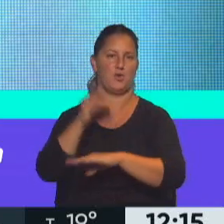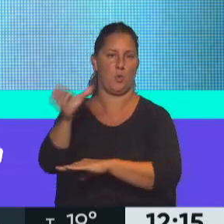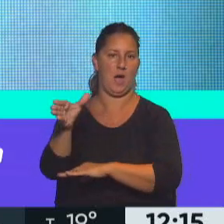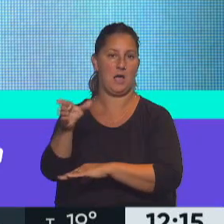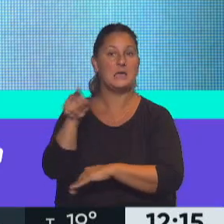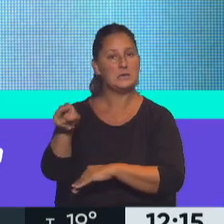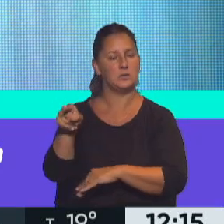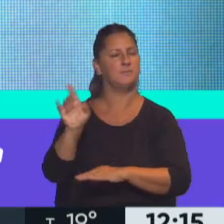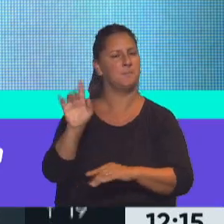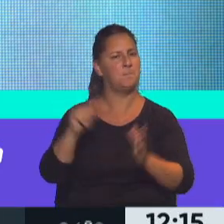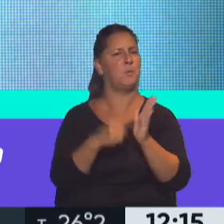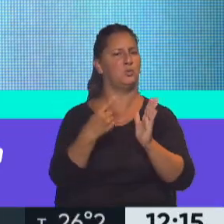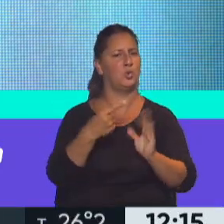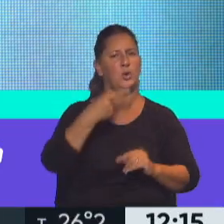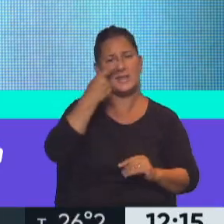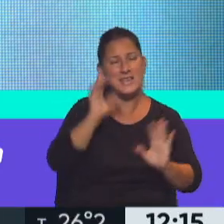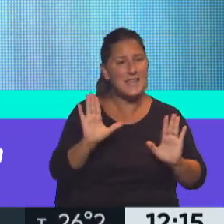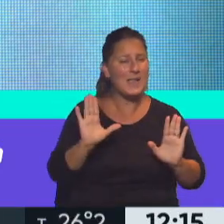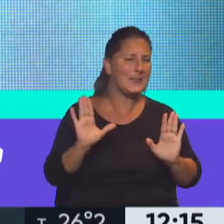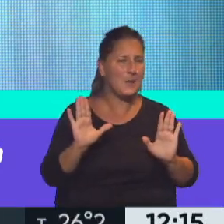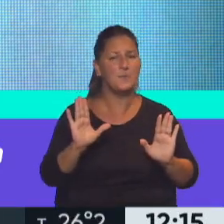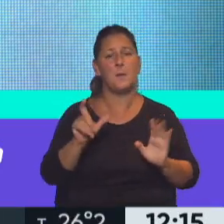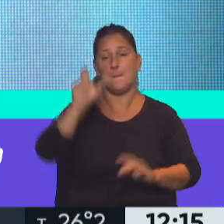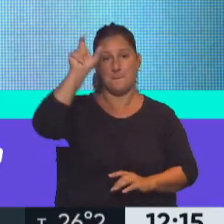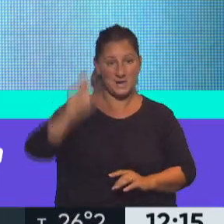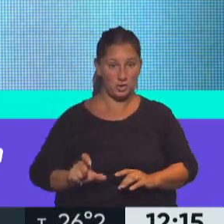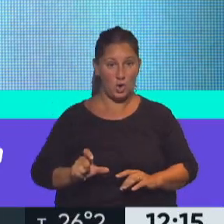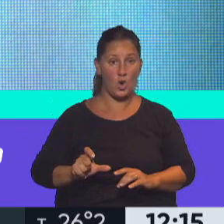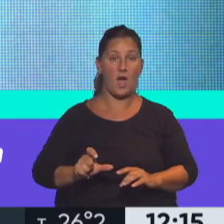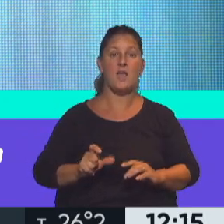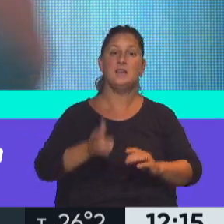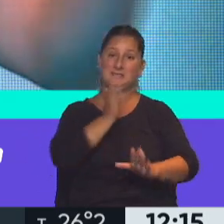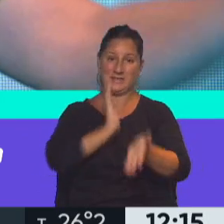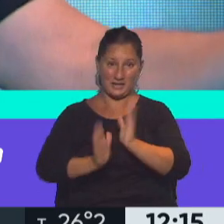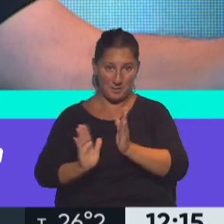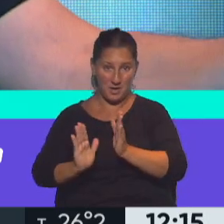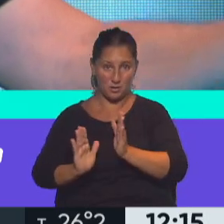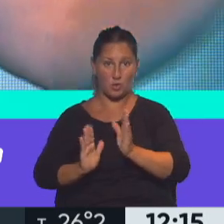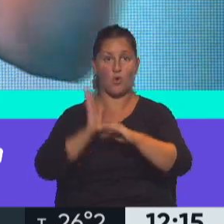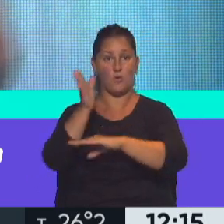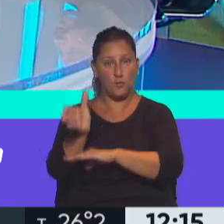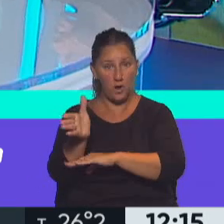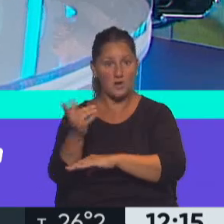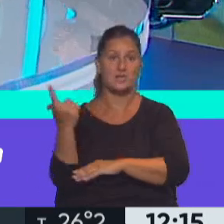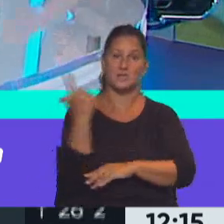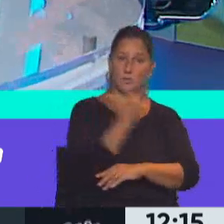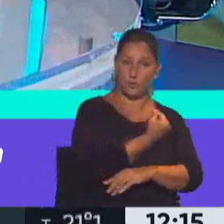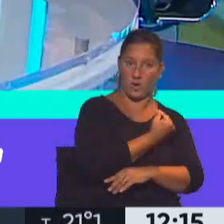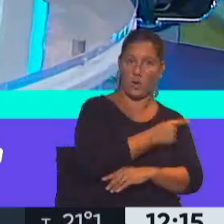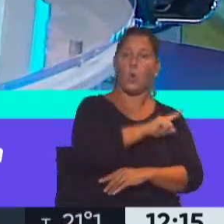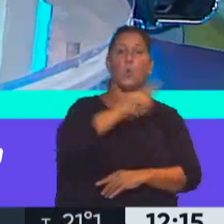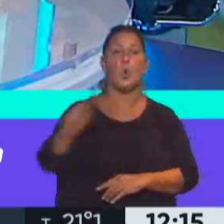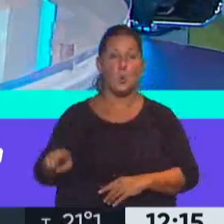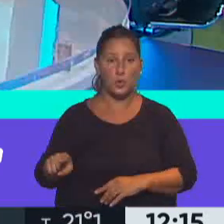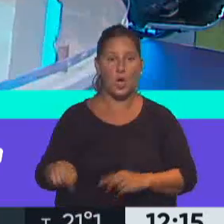es muy interesante, no sé si es así o no, pero si hubo pacientes que lo trataron y se fueron y volvieron, eso bueno, quiere decir...